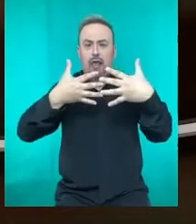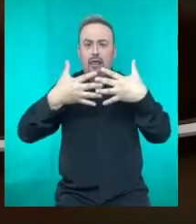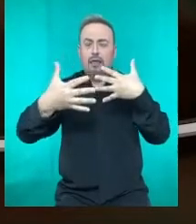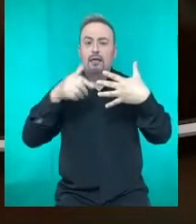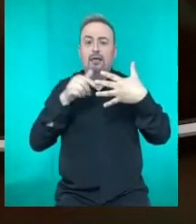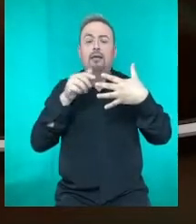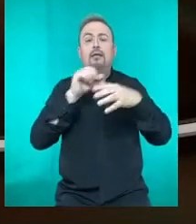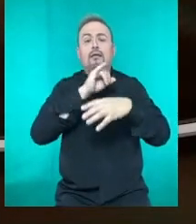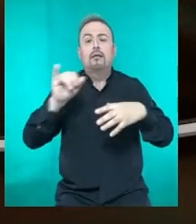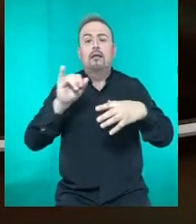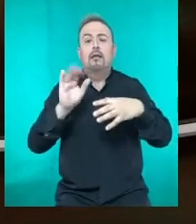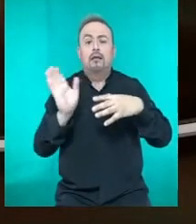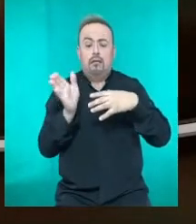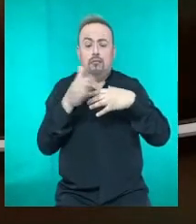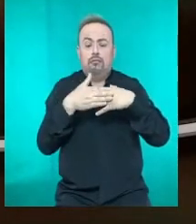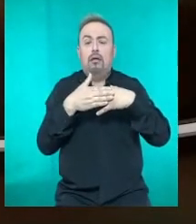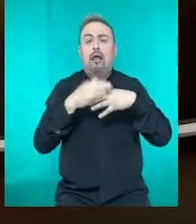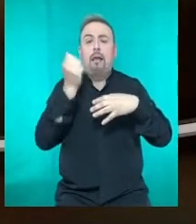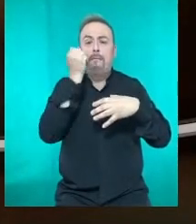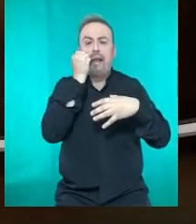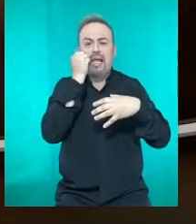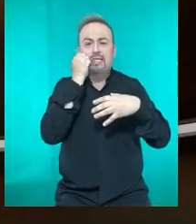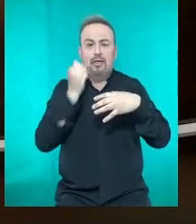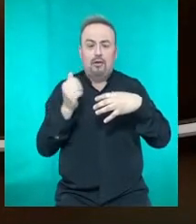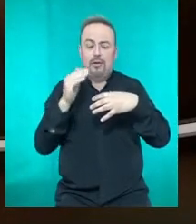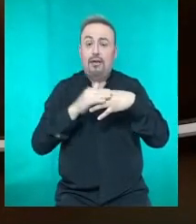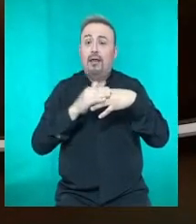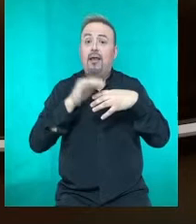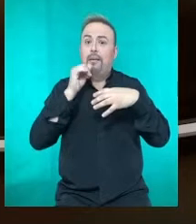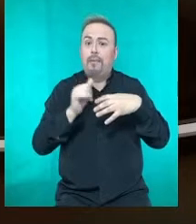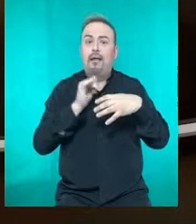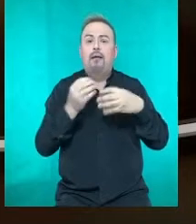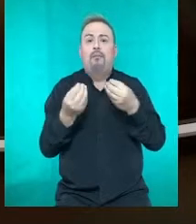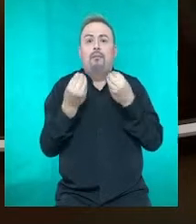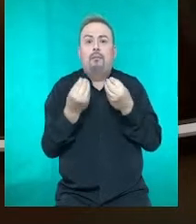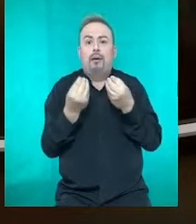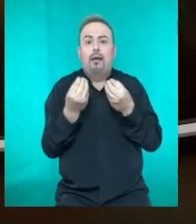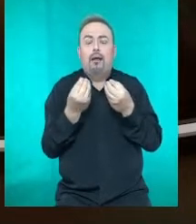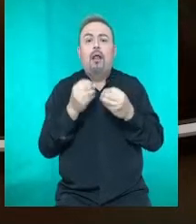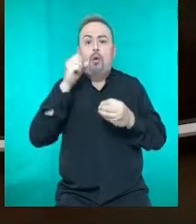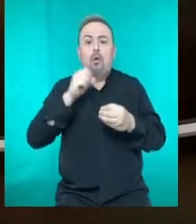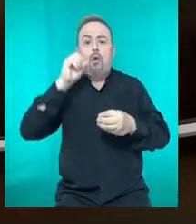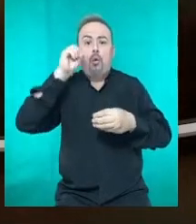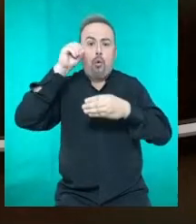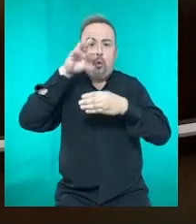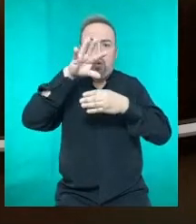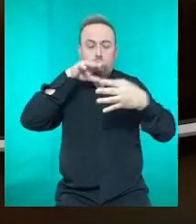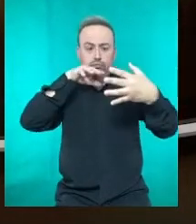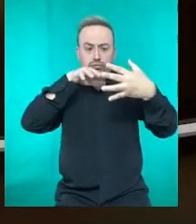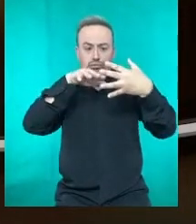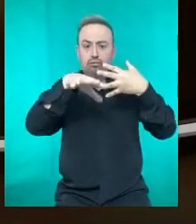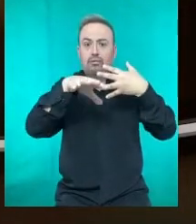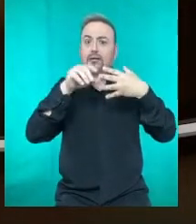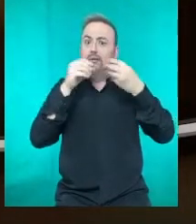se hace un recubrimiento plástico sobre esta madera, teniendo esta propiedad óptica que permite pasar la luz. Dependiendo el tiempo